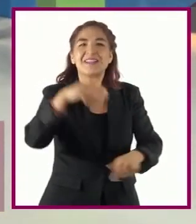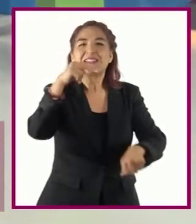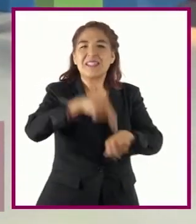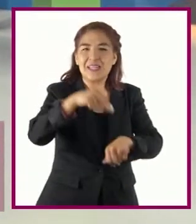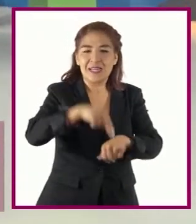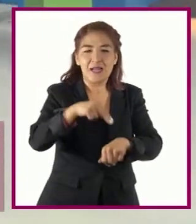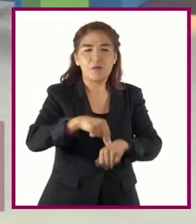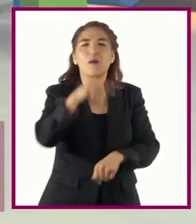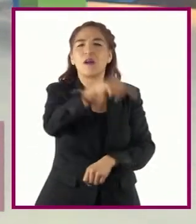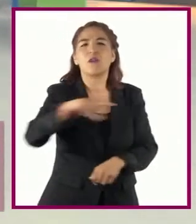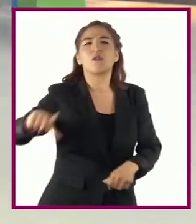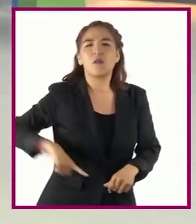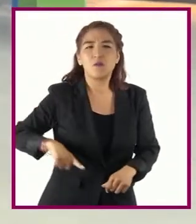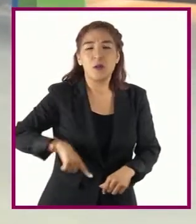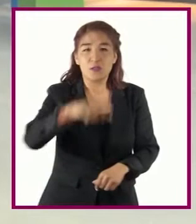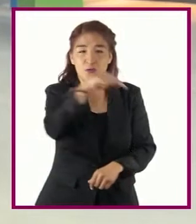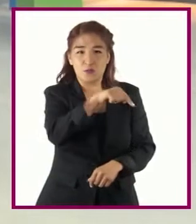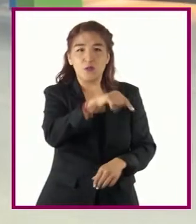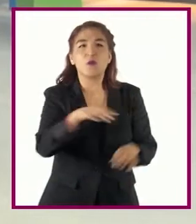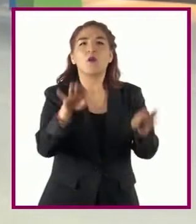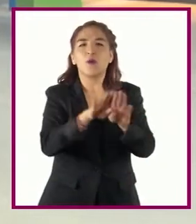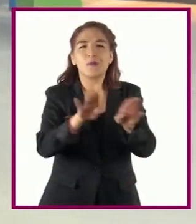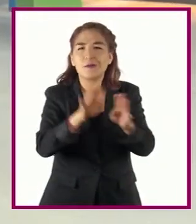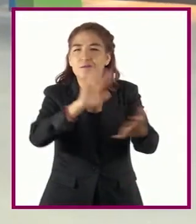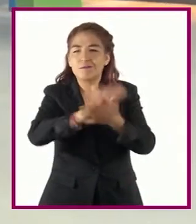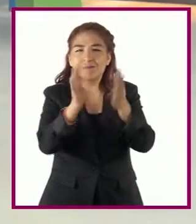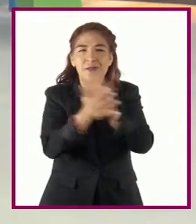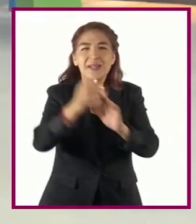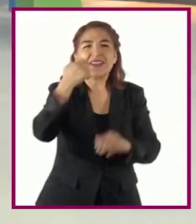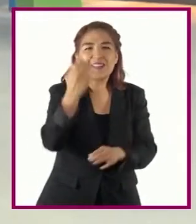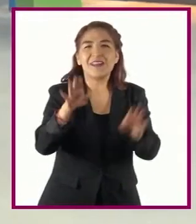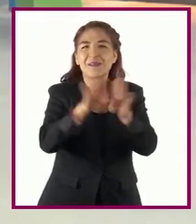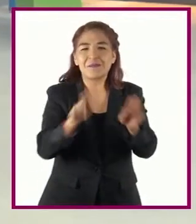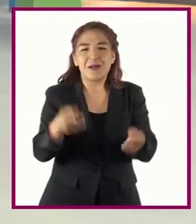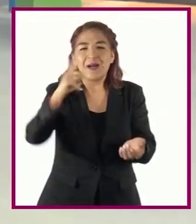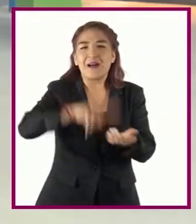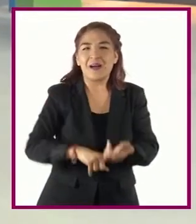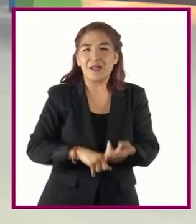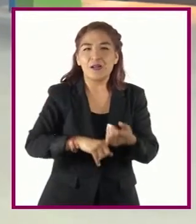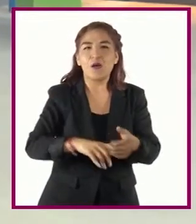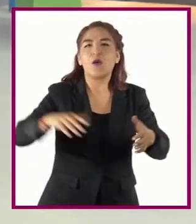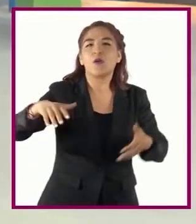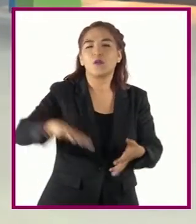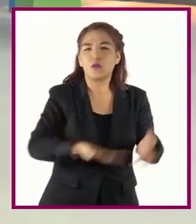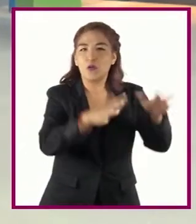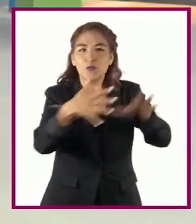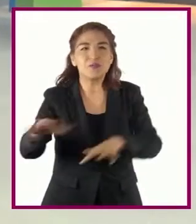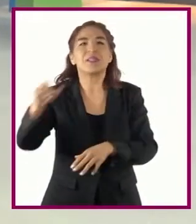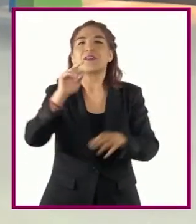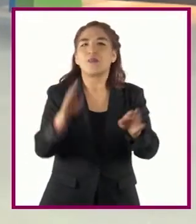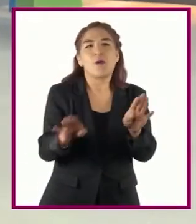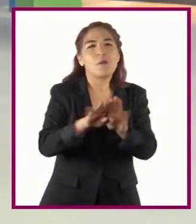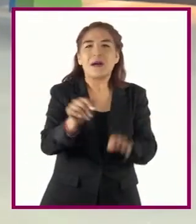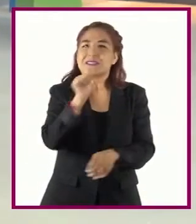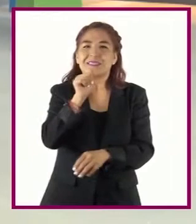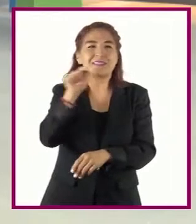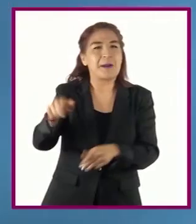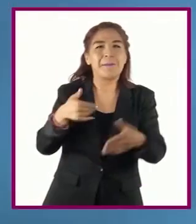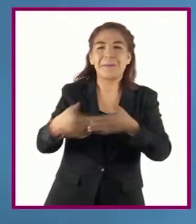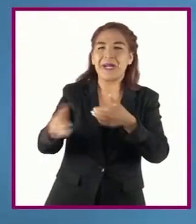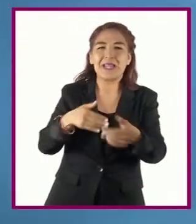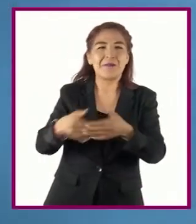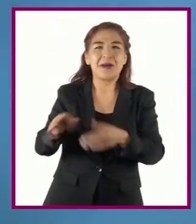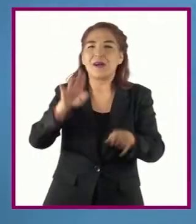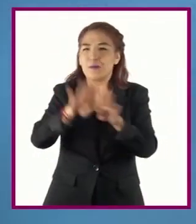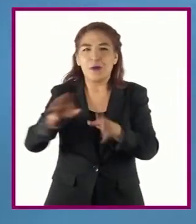Nicaragua, donde el gobierno norteamericano planeó construir un canal interoceánico, pues aún no existía el de Panamá. Por